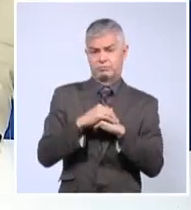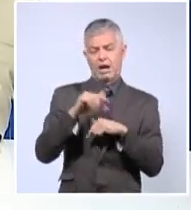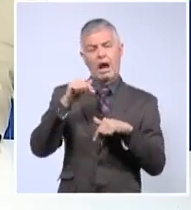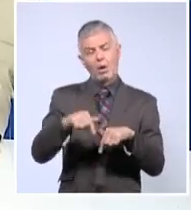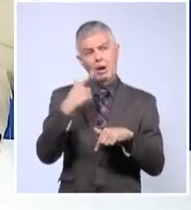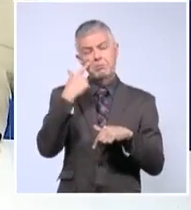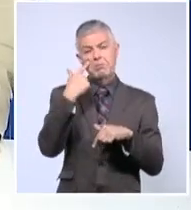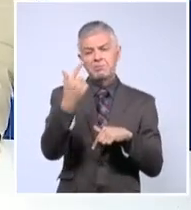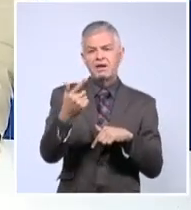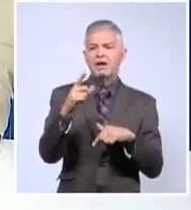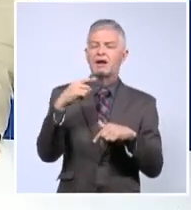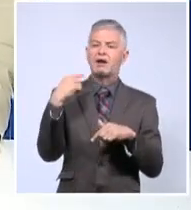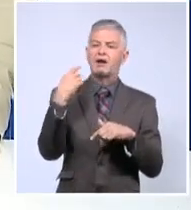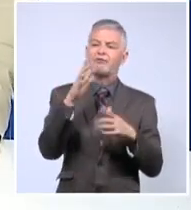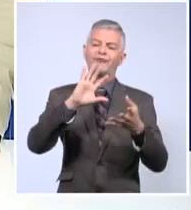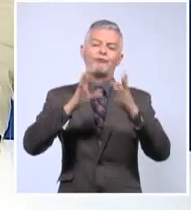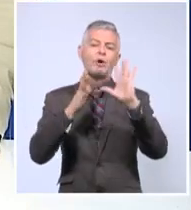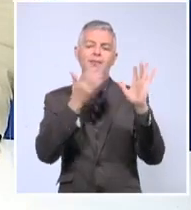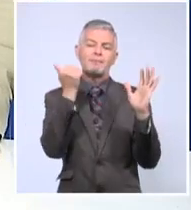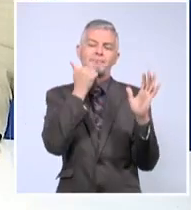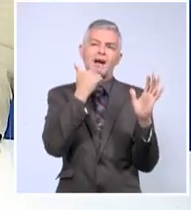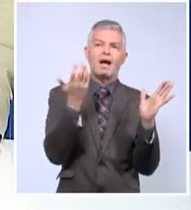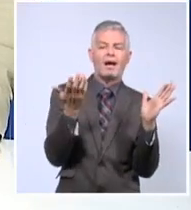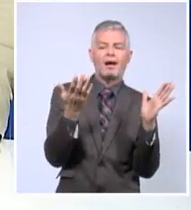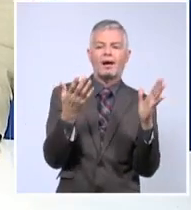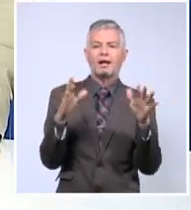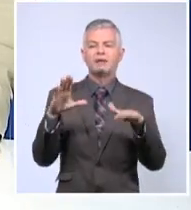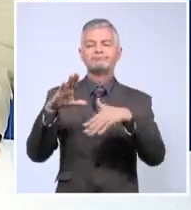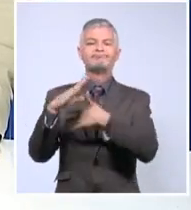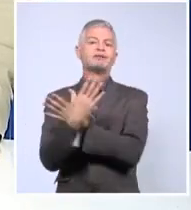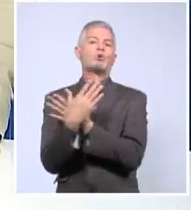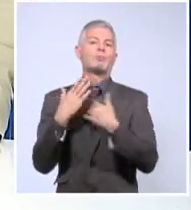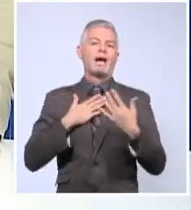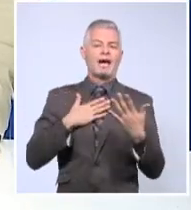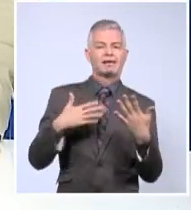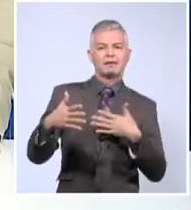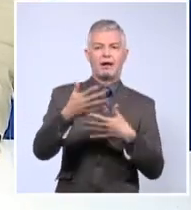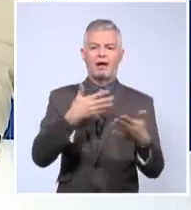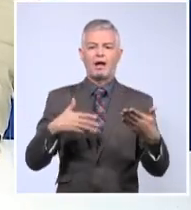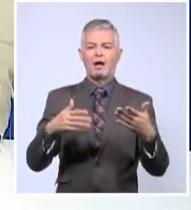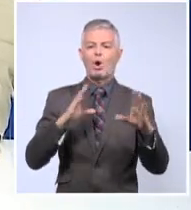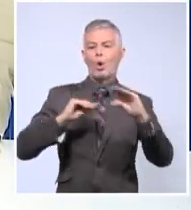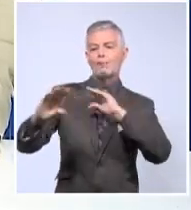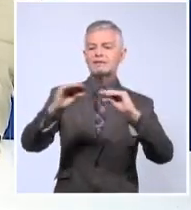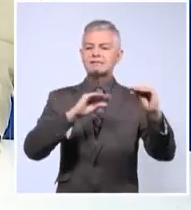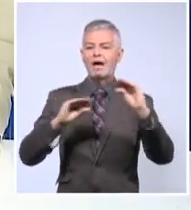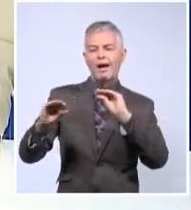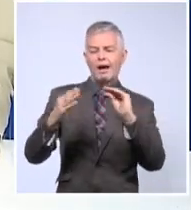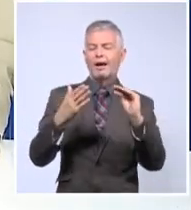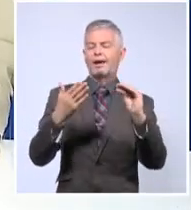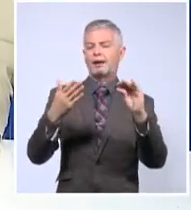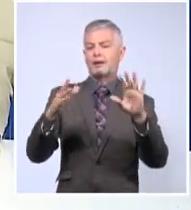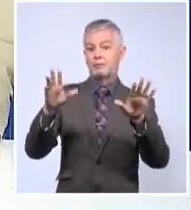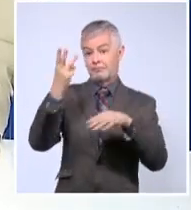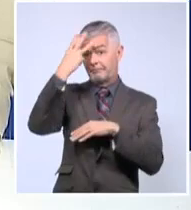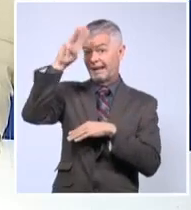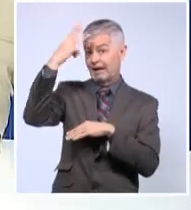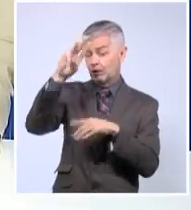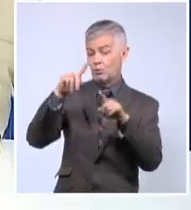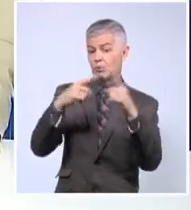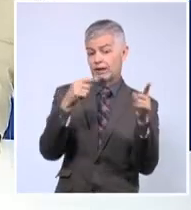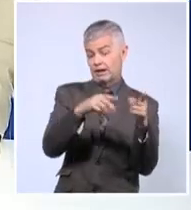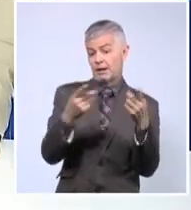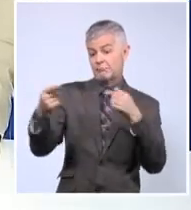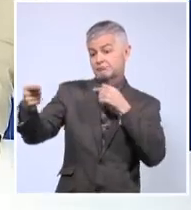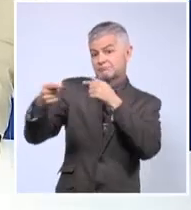decir, más diplomática. Hay que conversar con México, no solo porque es el vecino, también porque es un país con influencia en América Latina, y